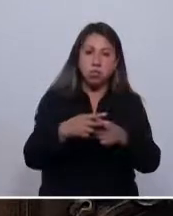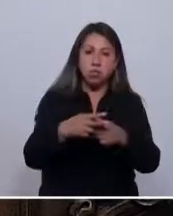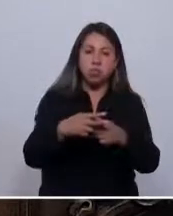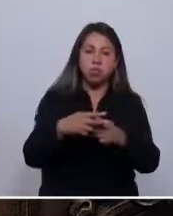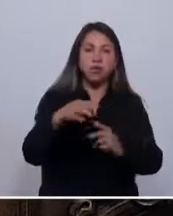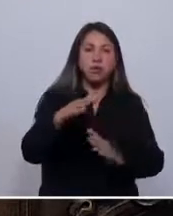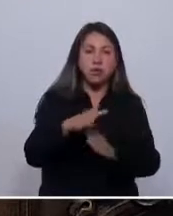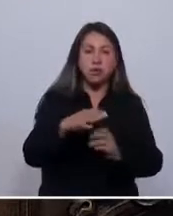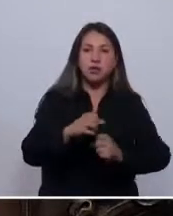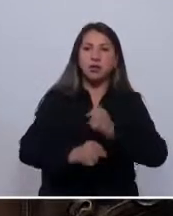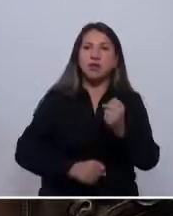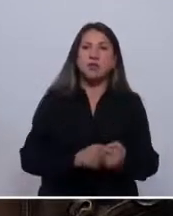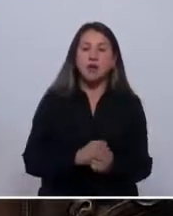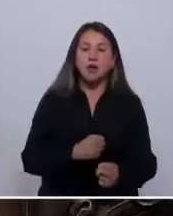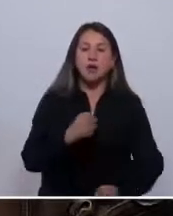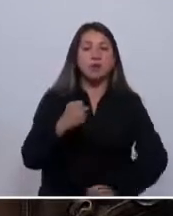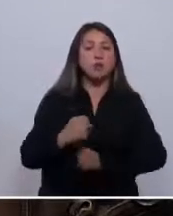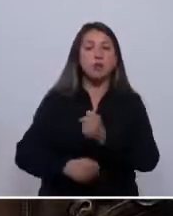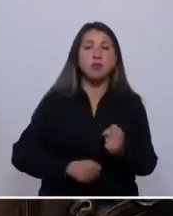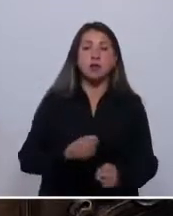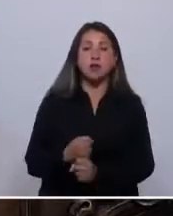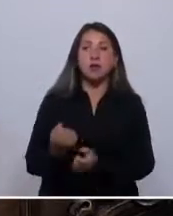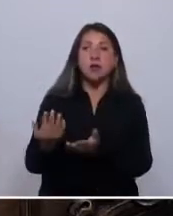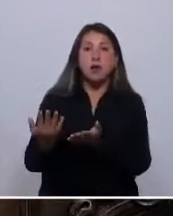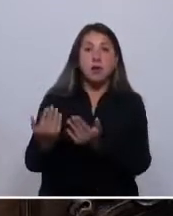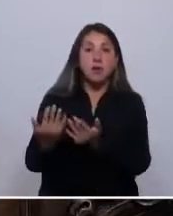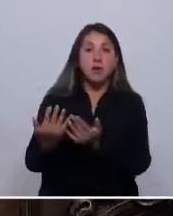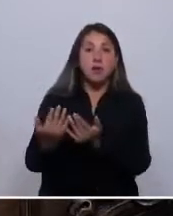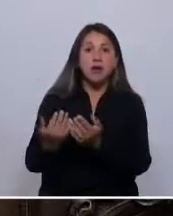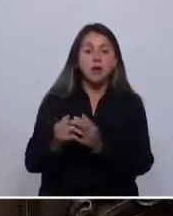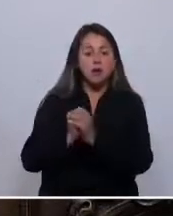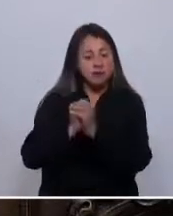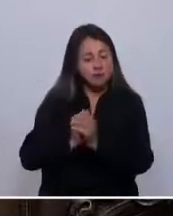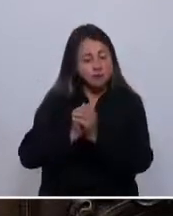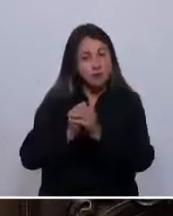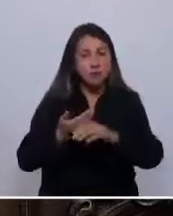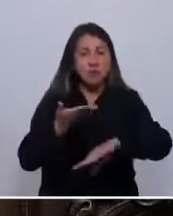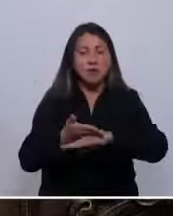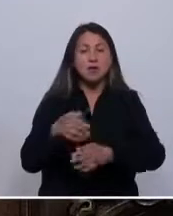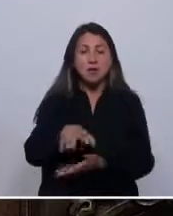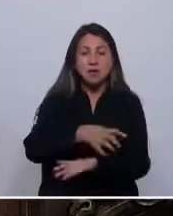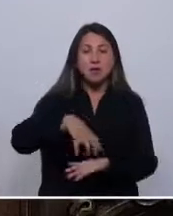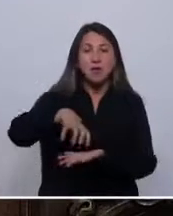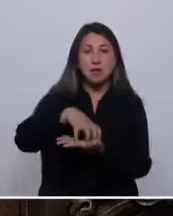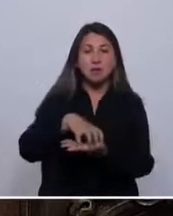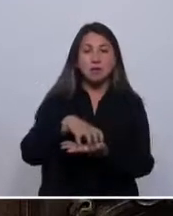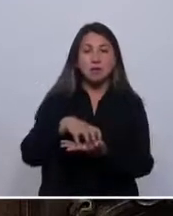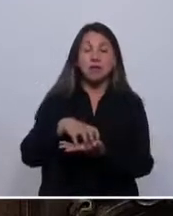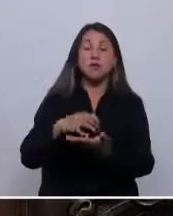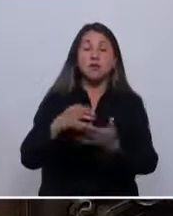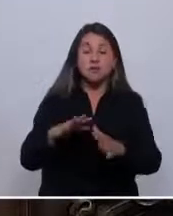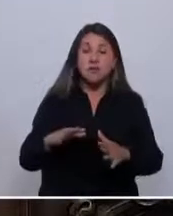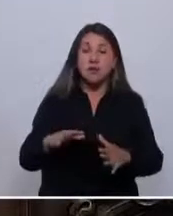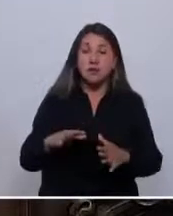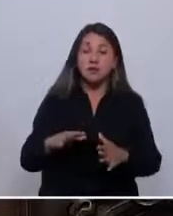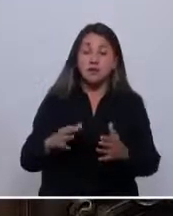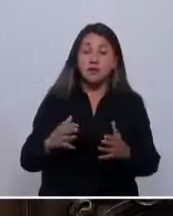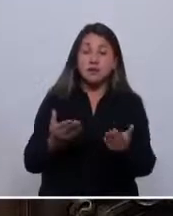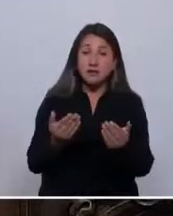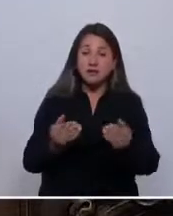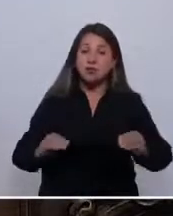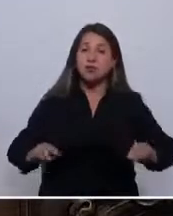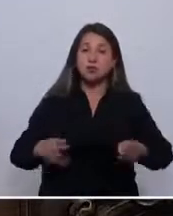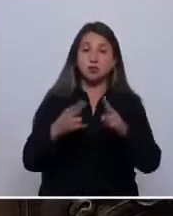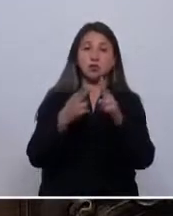años hemos esperado y llorado como pueblo, la que se nos negaba a construir. Por lo